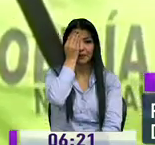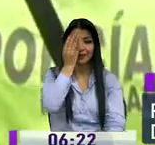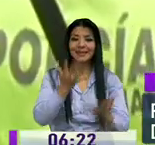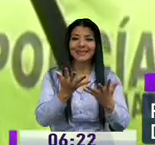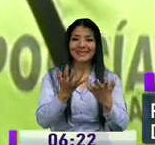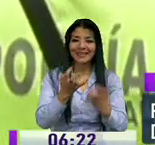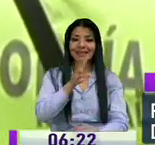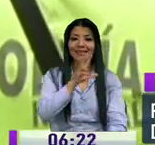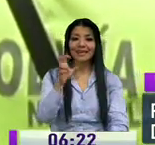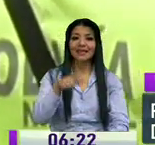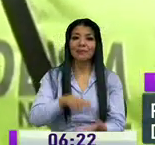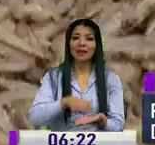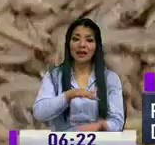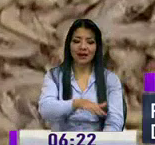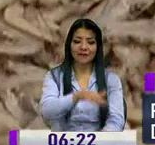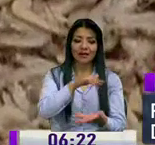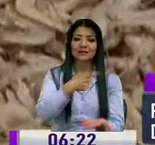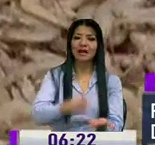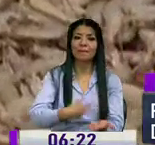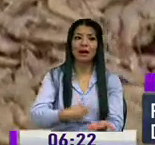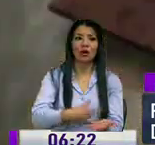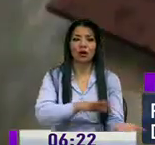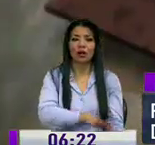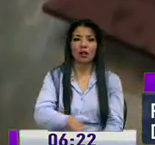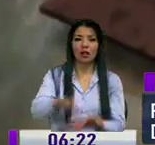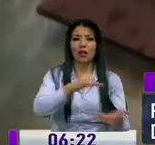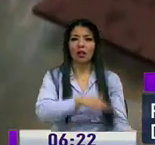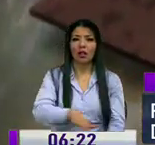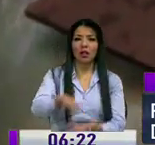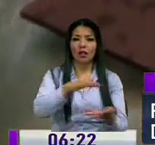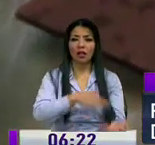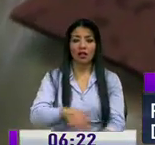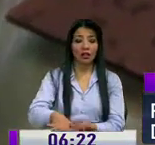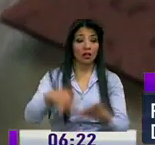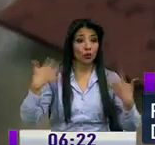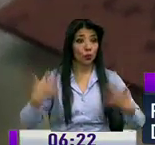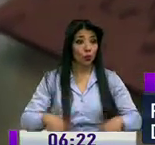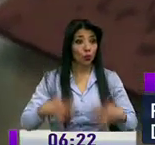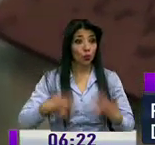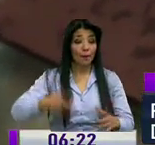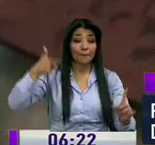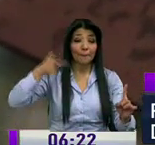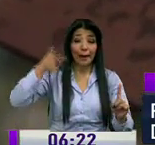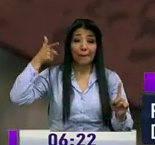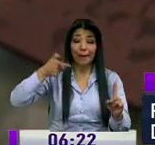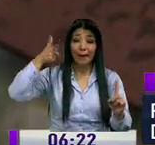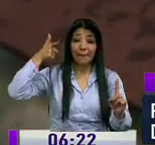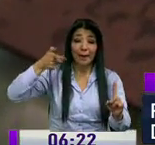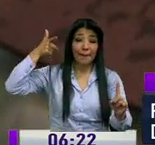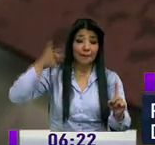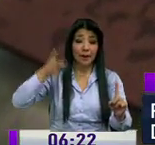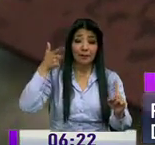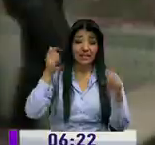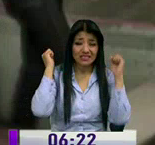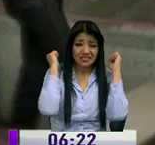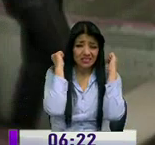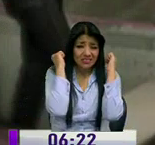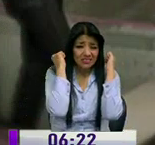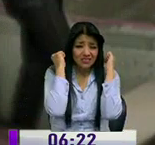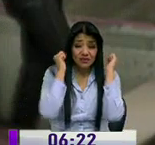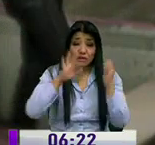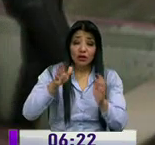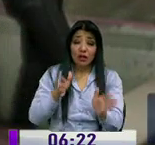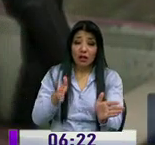camarón, que luego las vaciaron en esa lancha. Comenzaron a darnos balas de larga distancia, balas, y nos anclearon